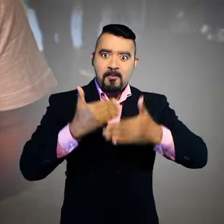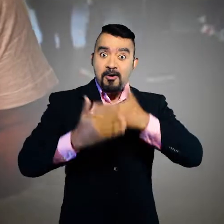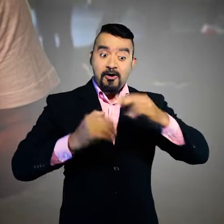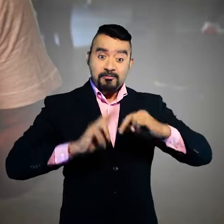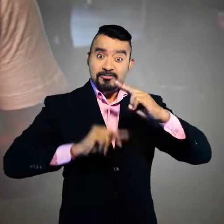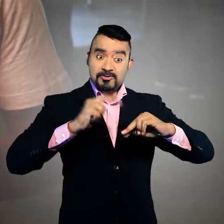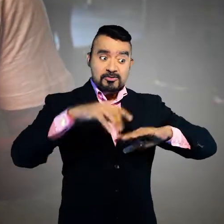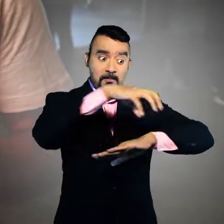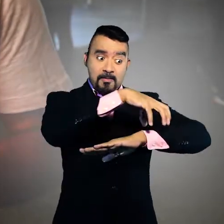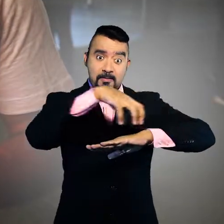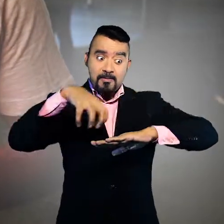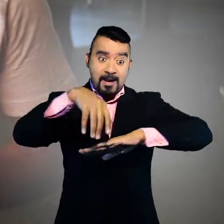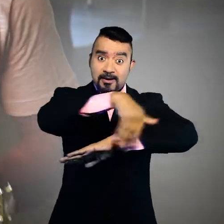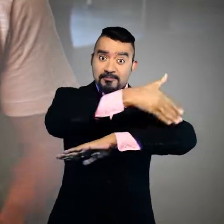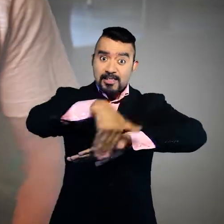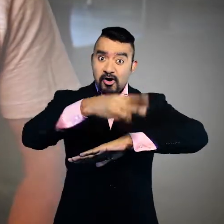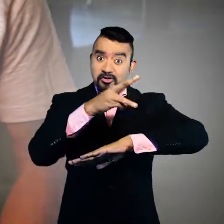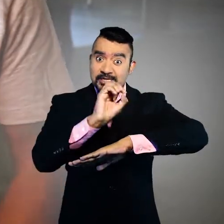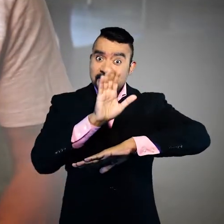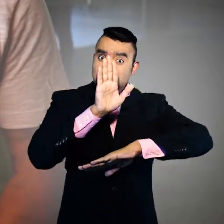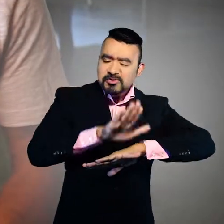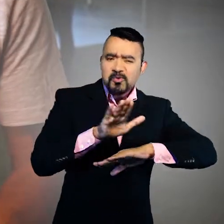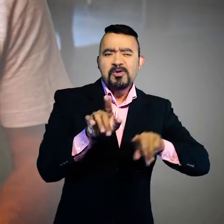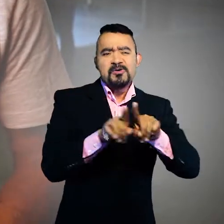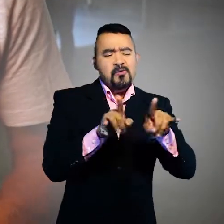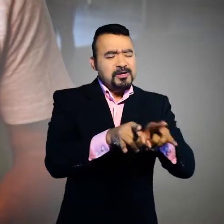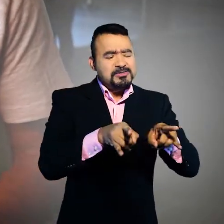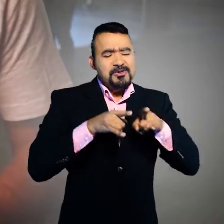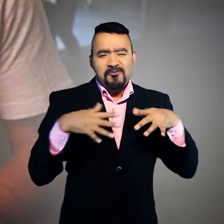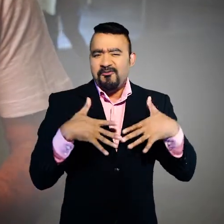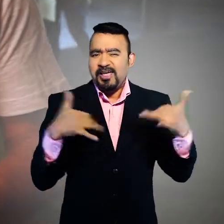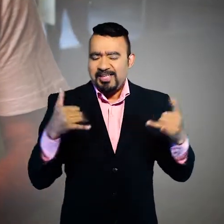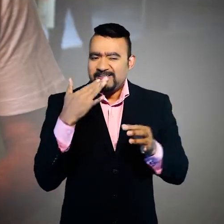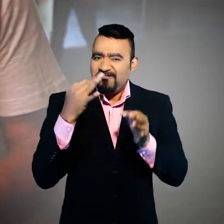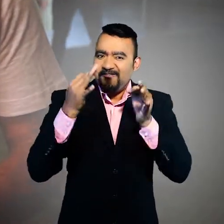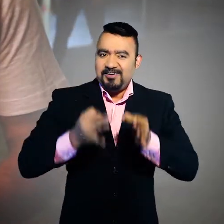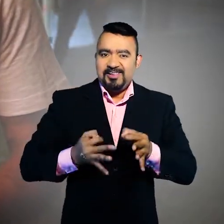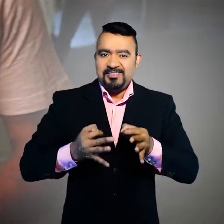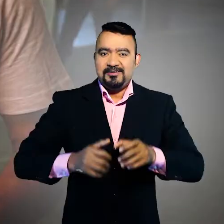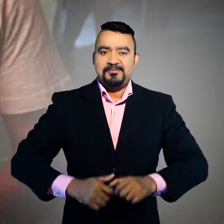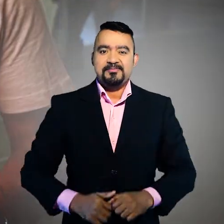adelantos que vamos a tener con el Metro. Vivimos felices, mejor dicho.